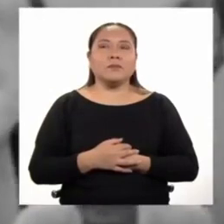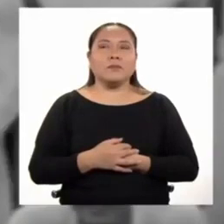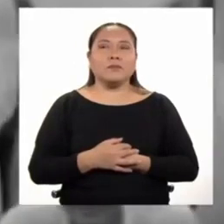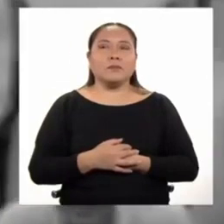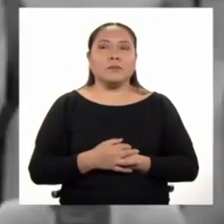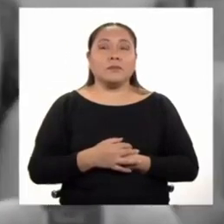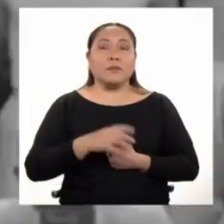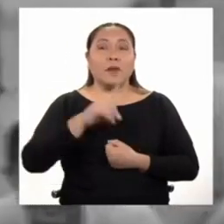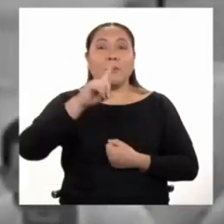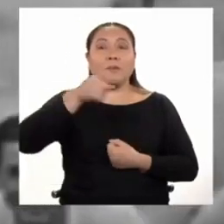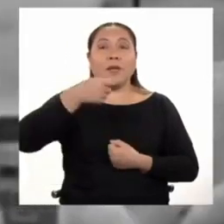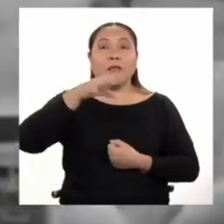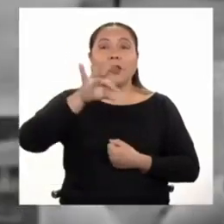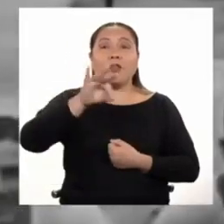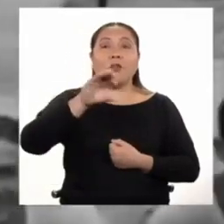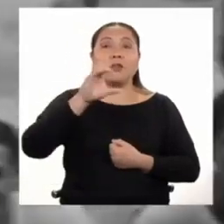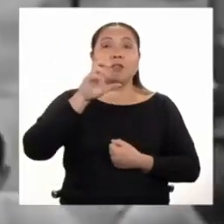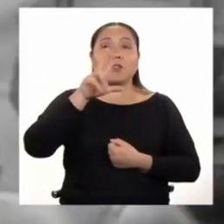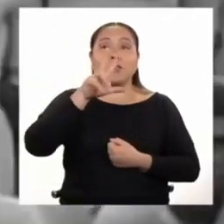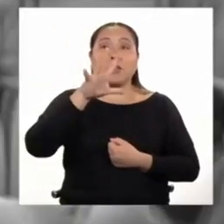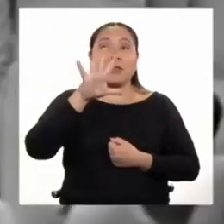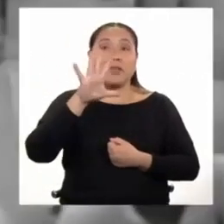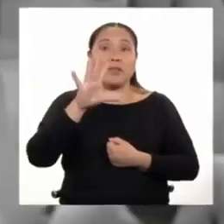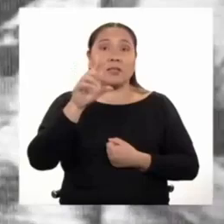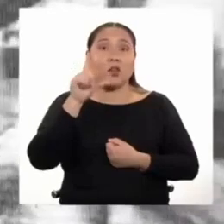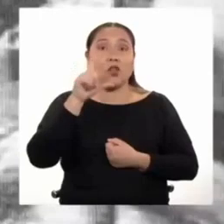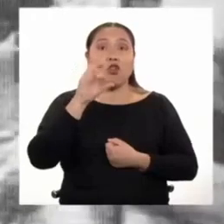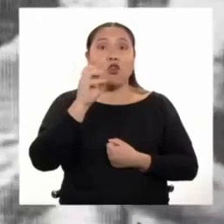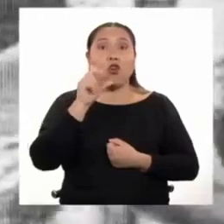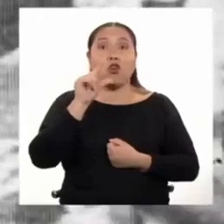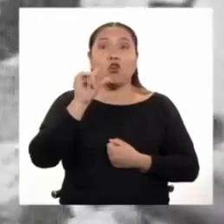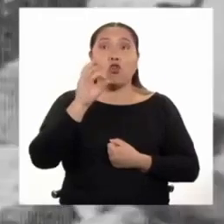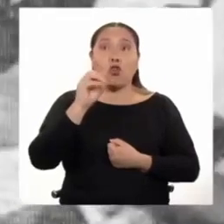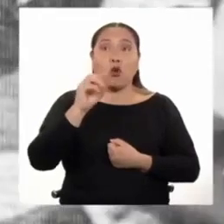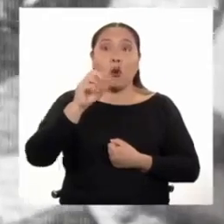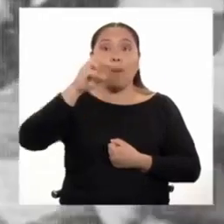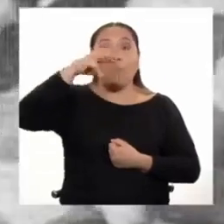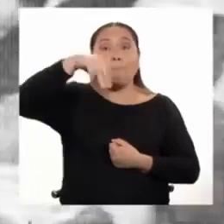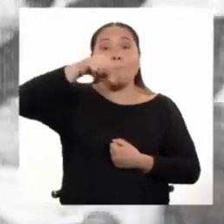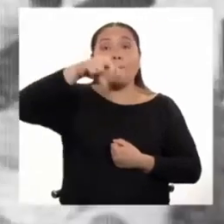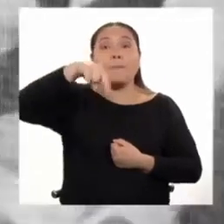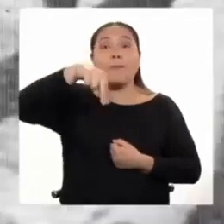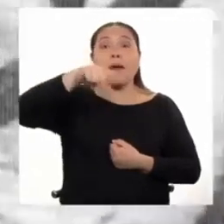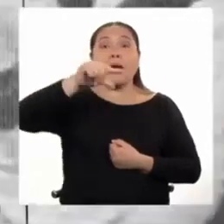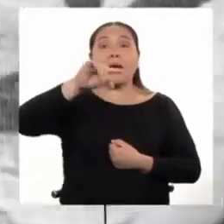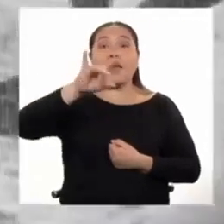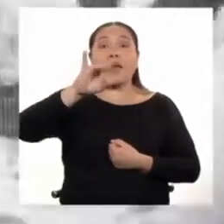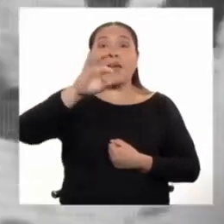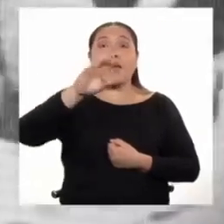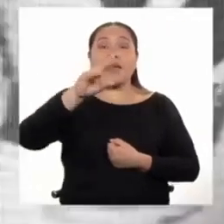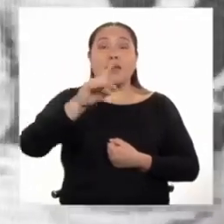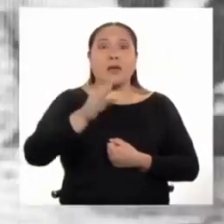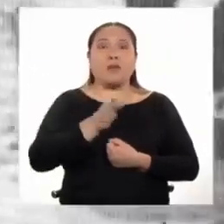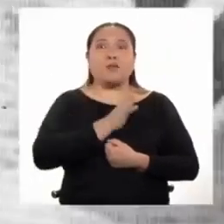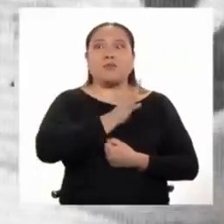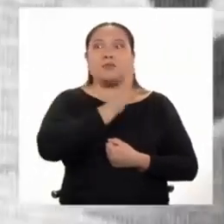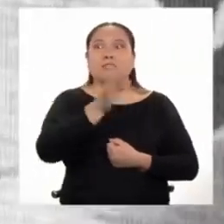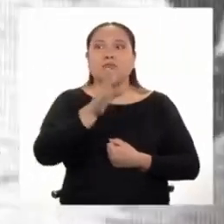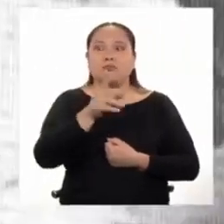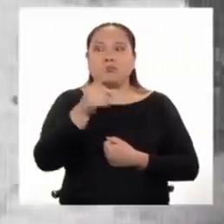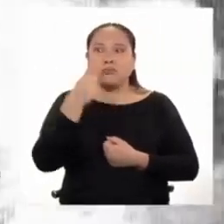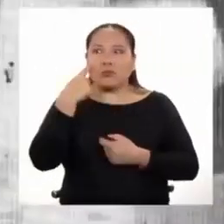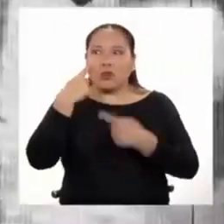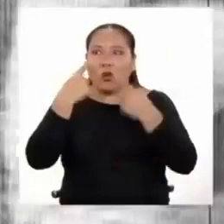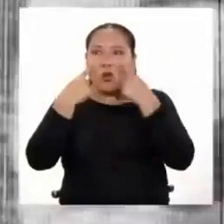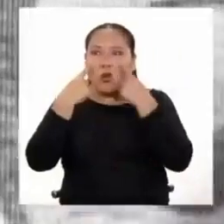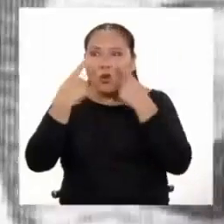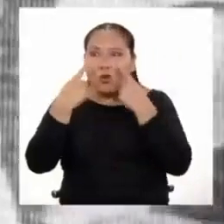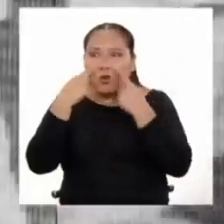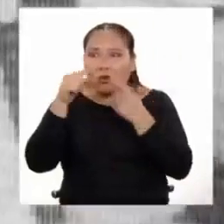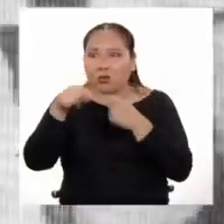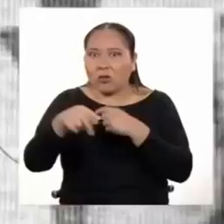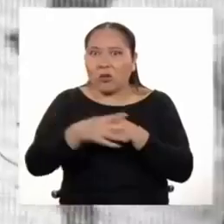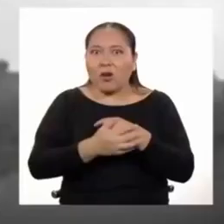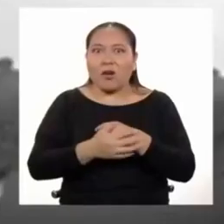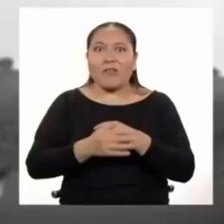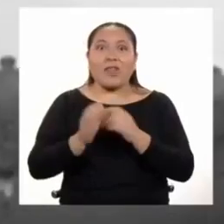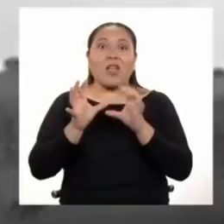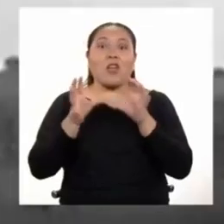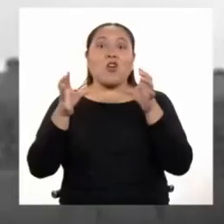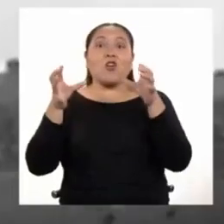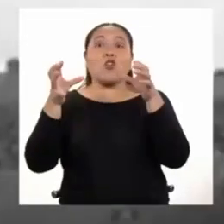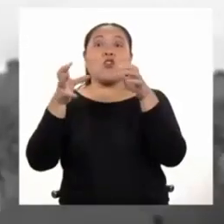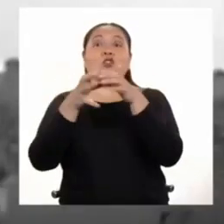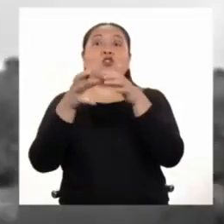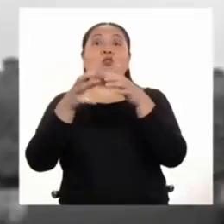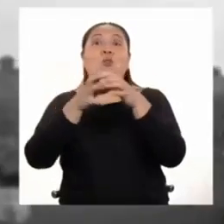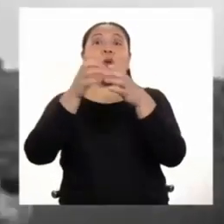En 1935, Lolo y Manguera brillaron en la triunfal gira del reforzado equipo de Alianza Lima